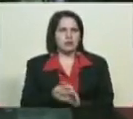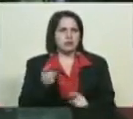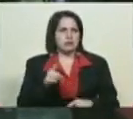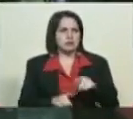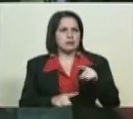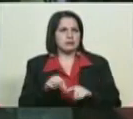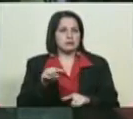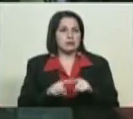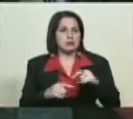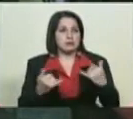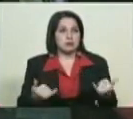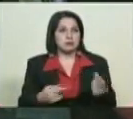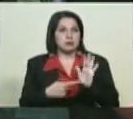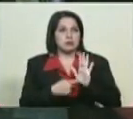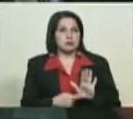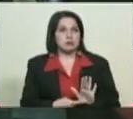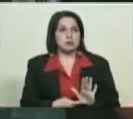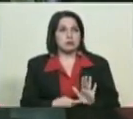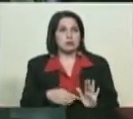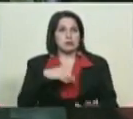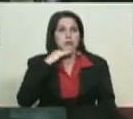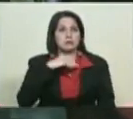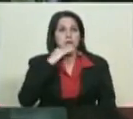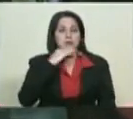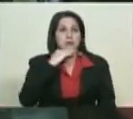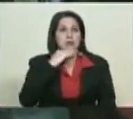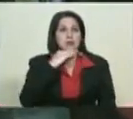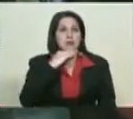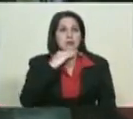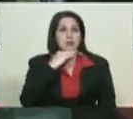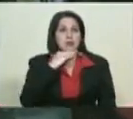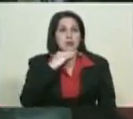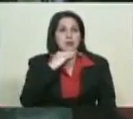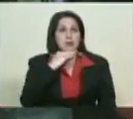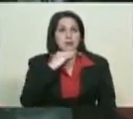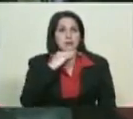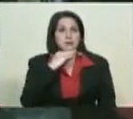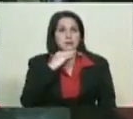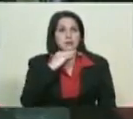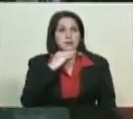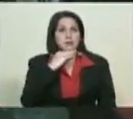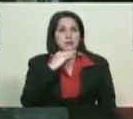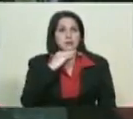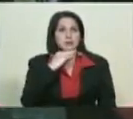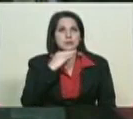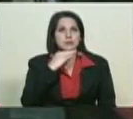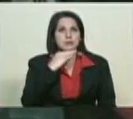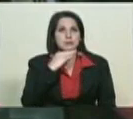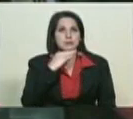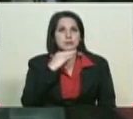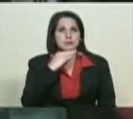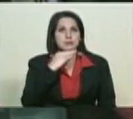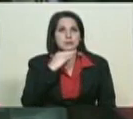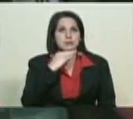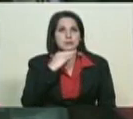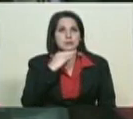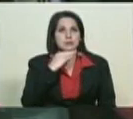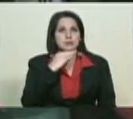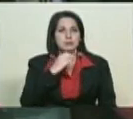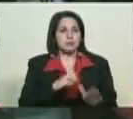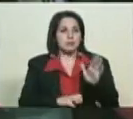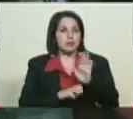dado demostraciones suficientes, suficientes de, bueno, de ética,